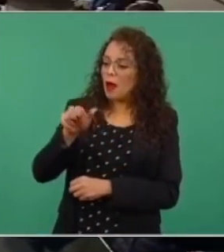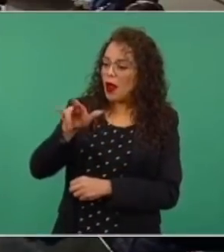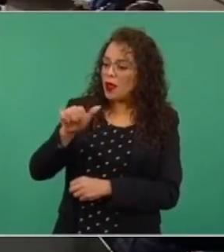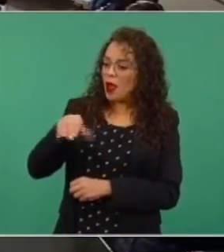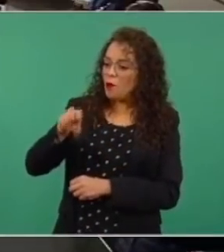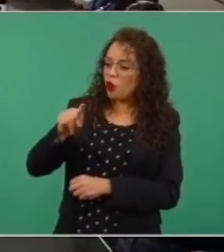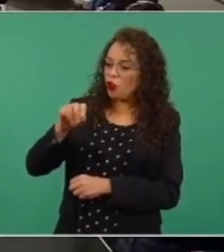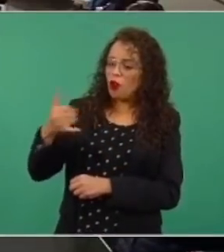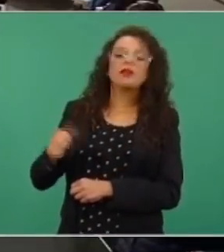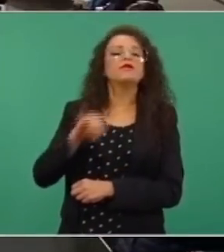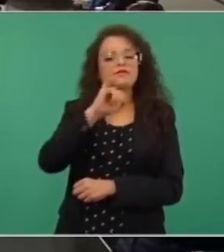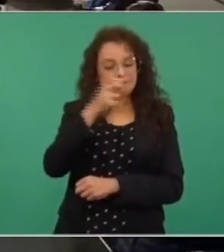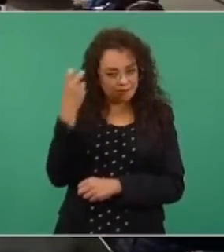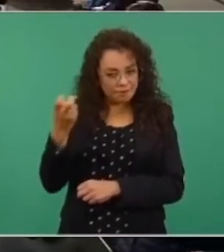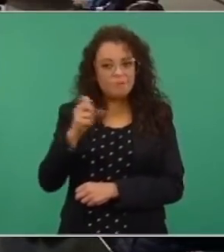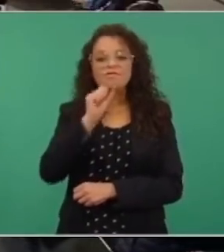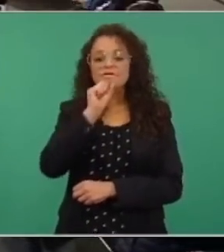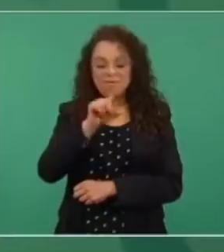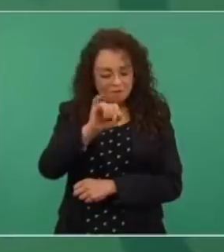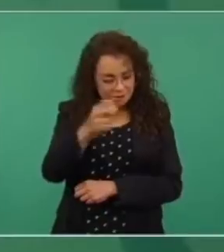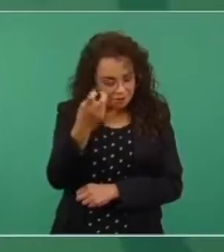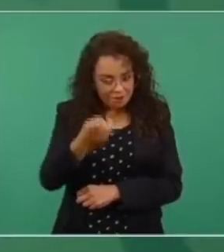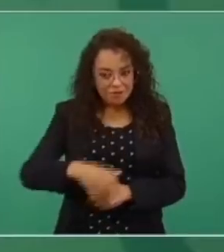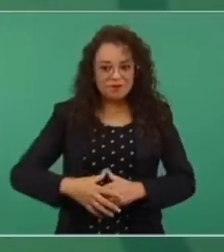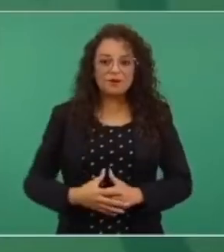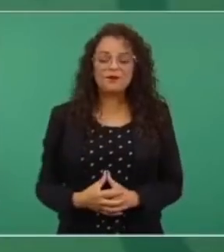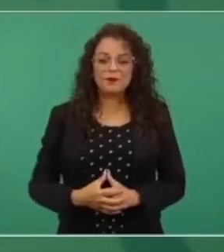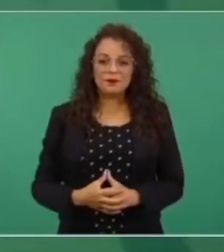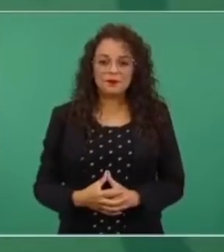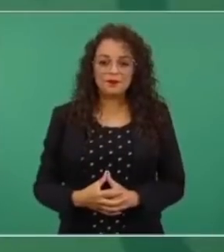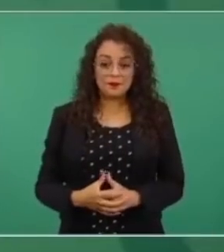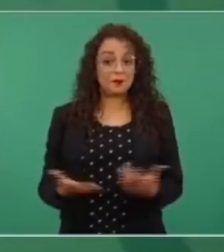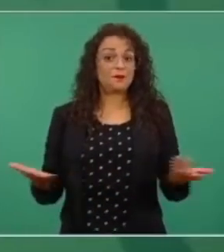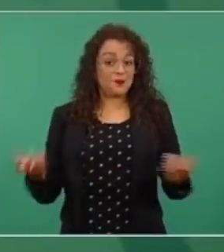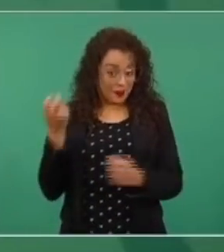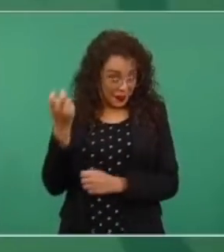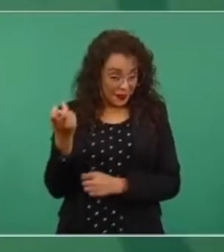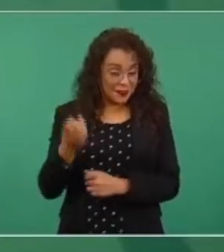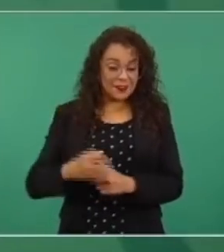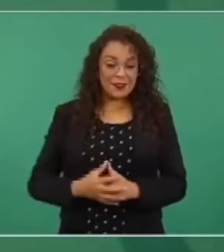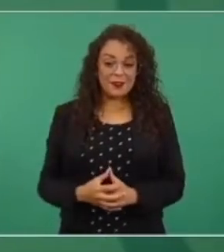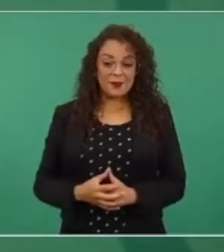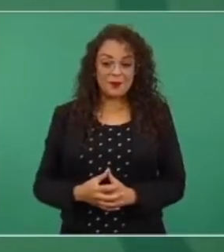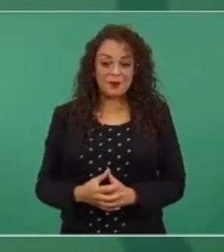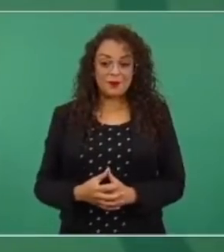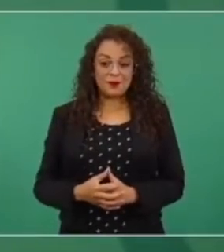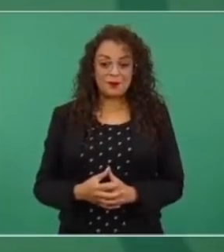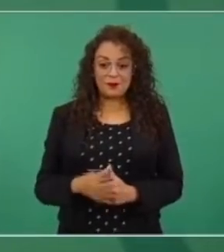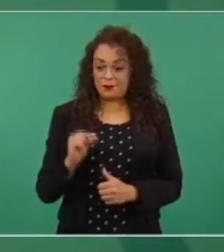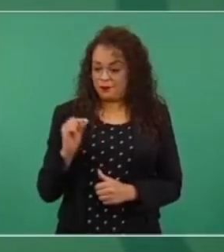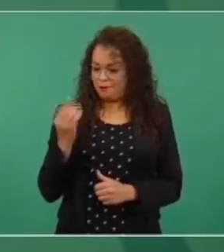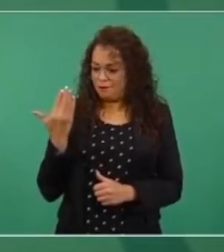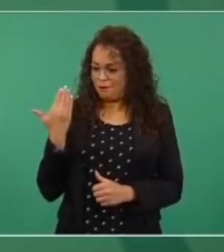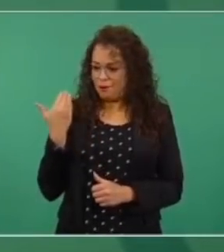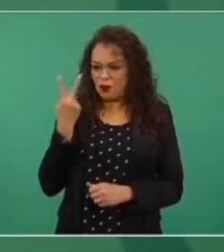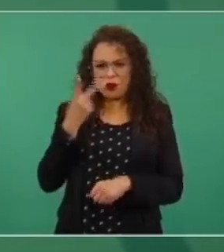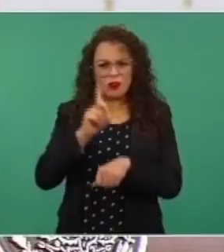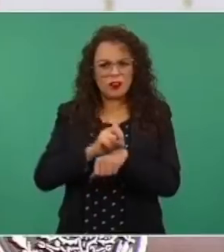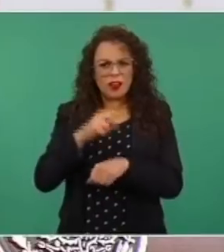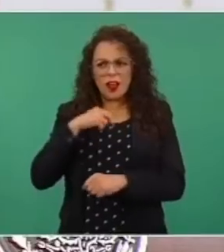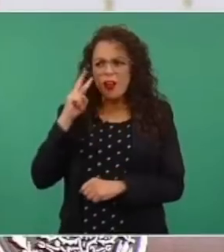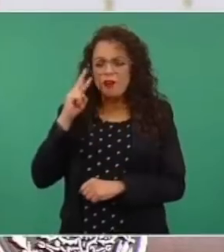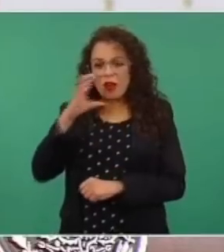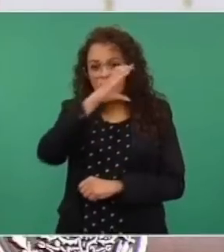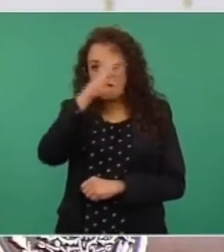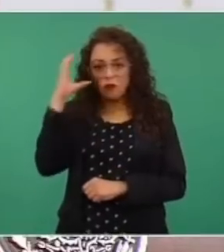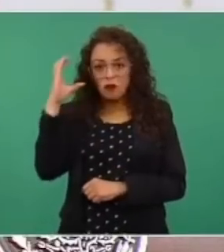Montoya, José Córdoba Montoya, asesor de Salinas. Bueno, acabo de ver una foto hace 2 días, no sé si es